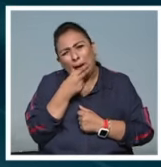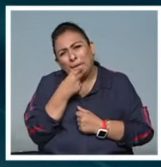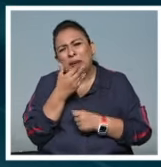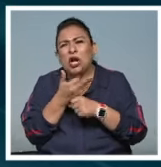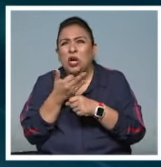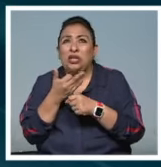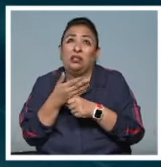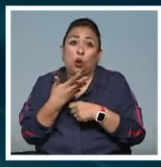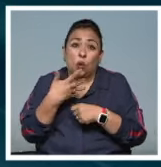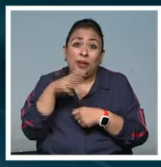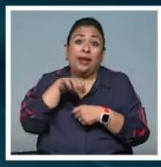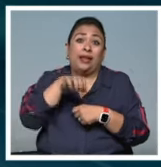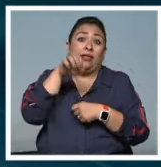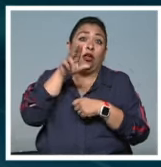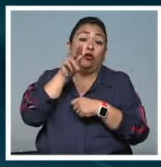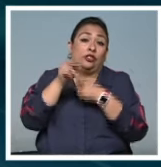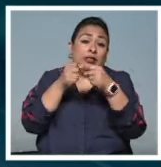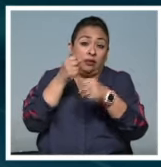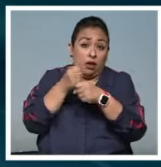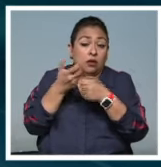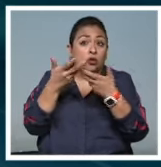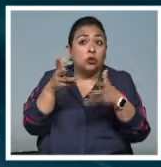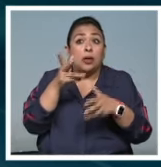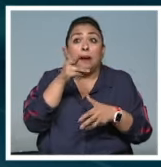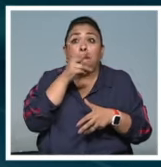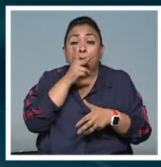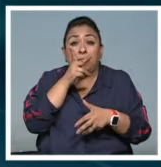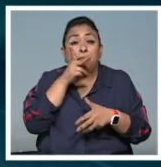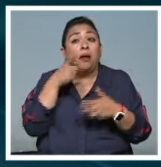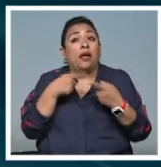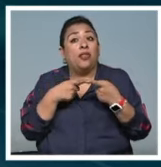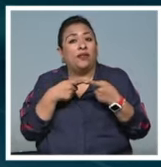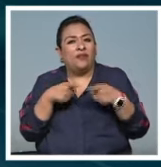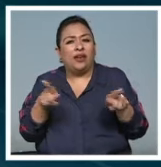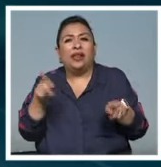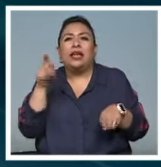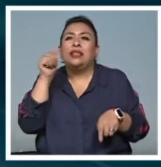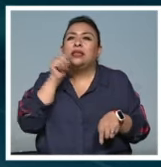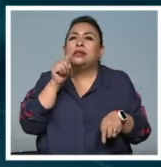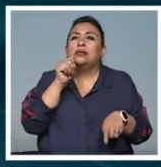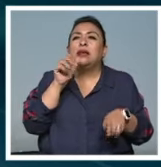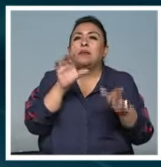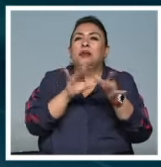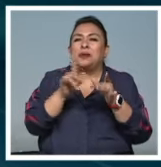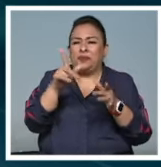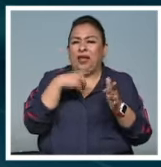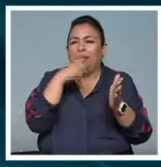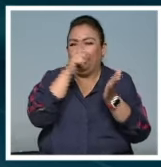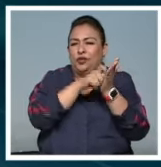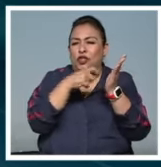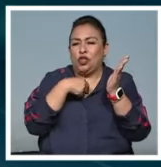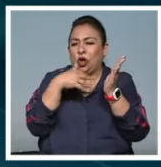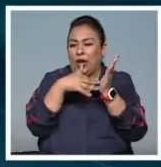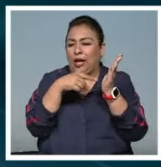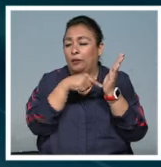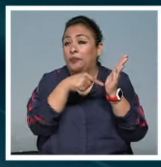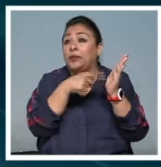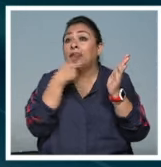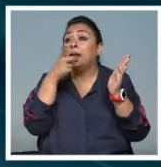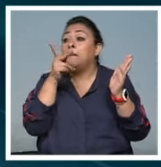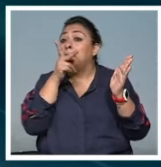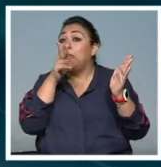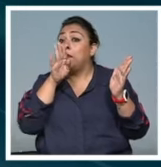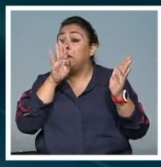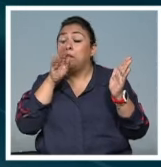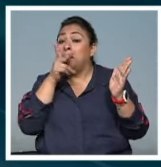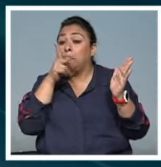estaría cumpliendo 80 años, ya era un padre distinto. O sea, siempre hablaba, hay un artículo ahí que voy a leer donde habla de que los padres